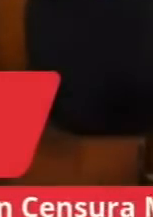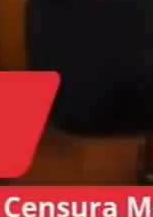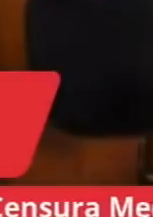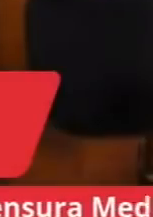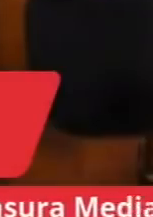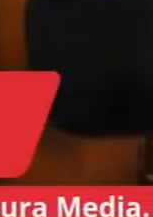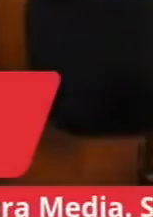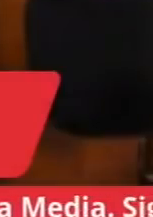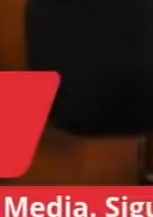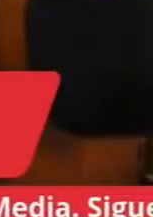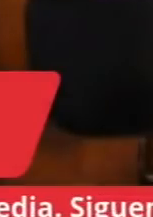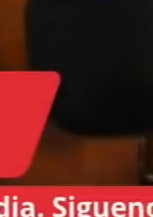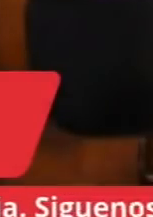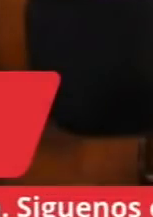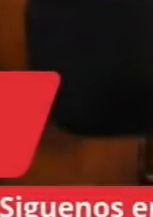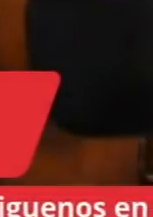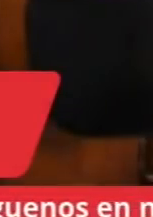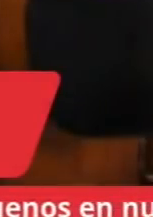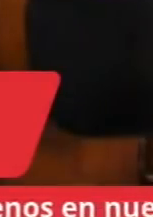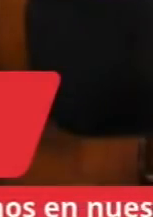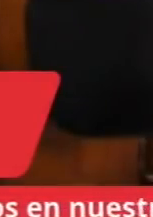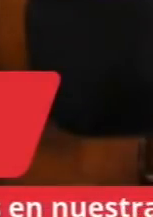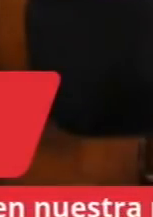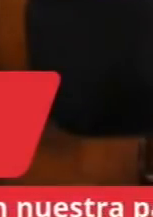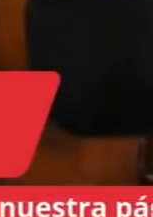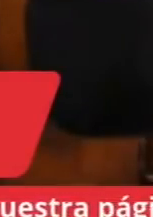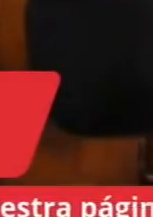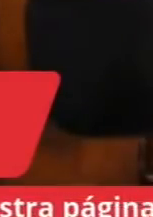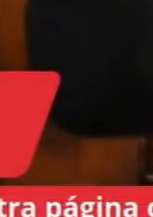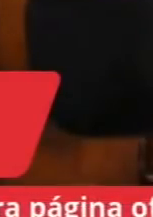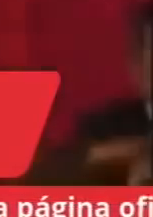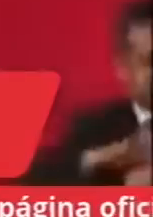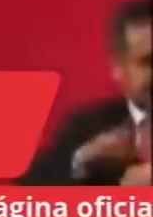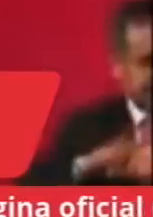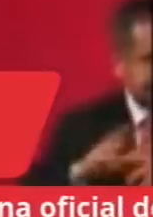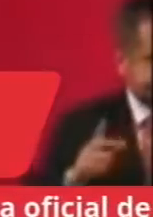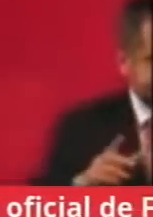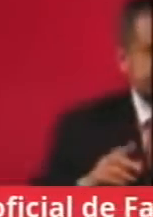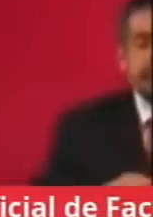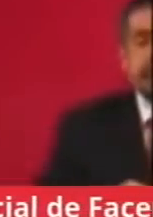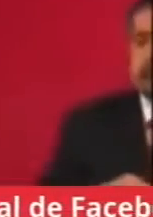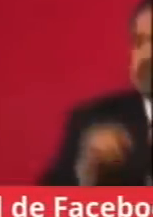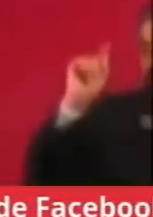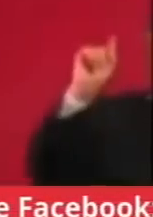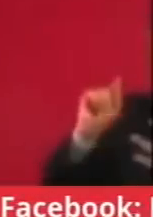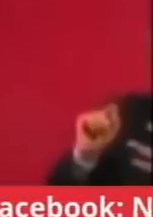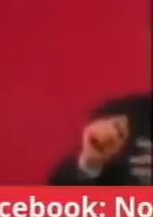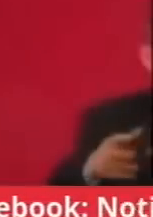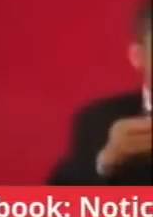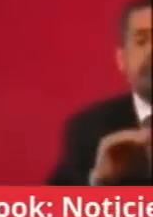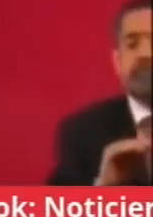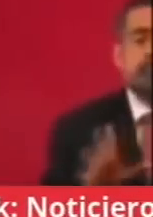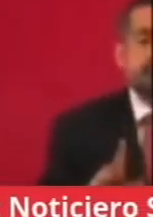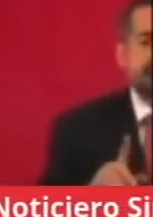de acuerdo a la experiencia de Moctezuma, creo que lo podemos ver muy cercano, por ejemplo, a todos los negocios de Salinas Pliego, que es lo